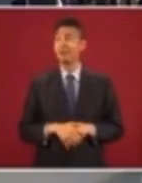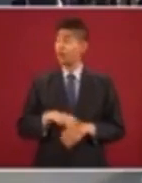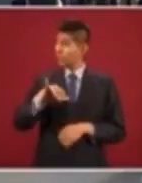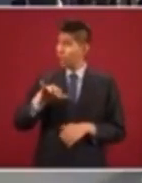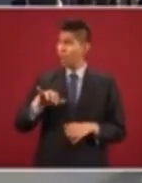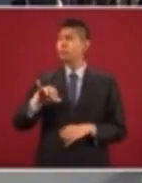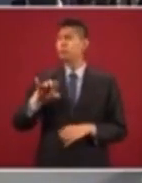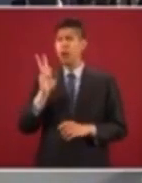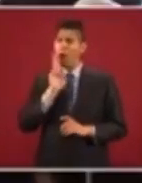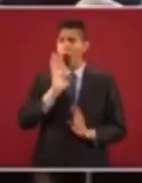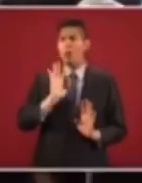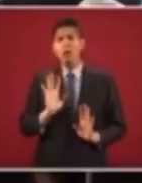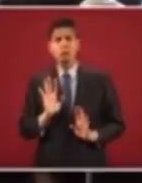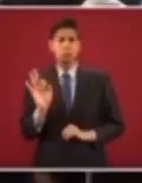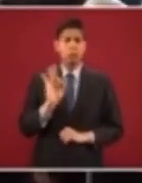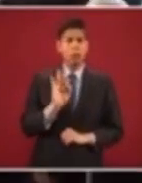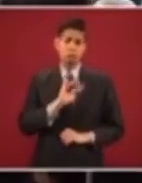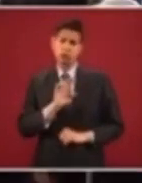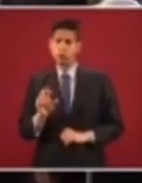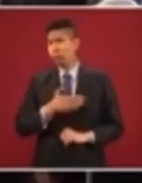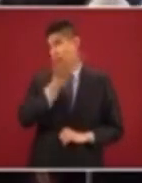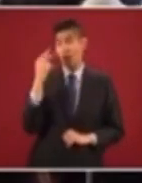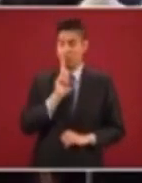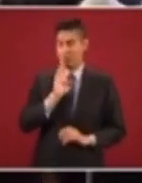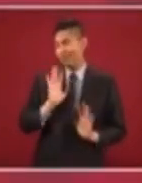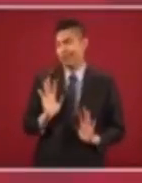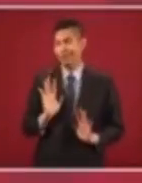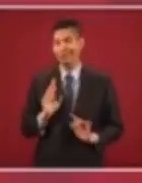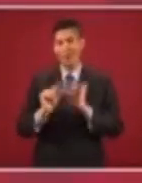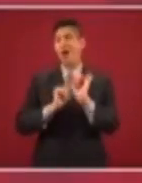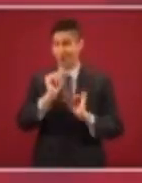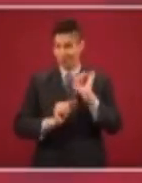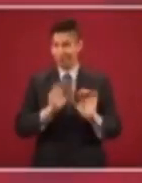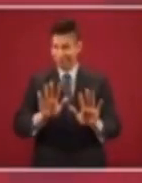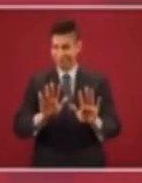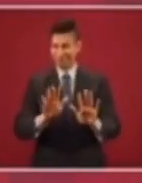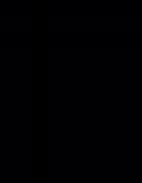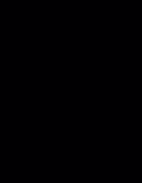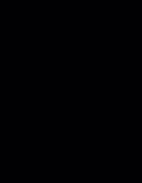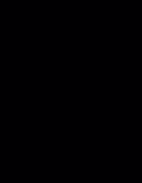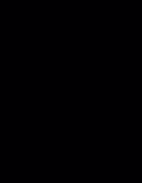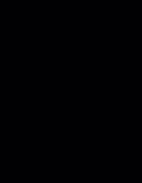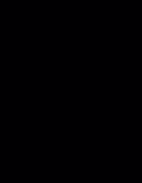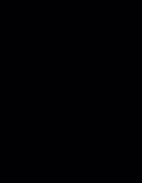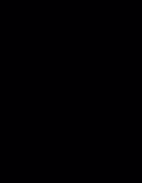Se va a buscar la forma para que también sea electrónico. Pero ahí vamos a ir poco a poco. Tenemos tiempo.